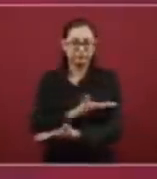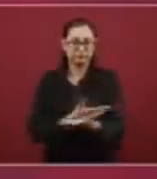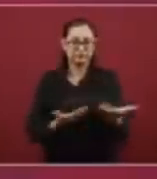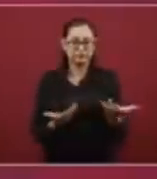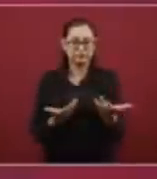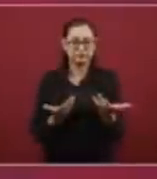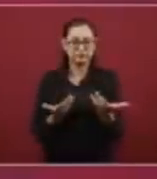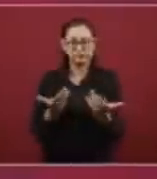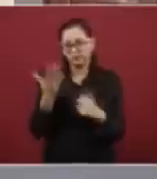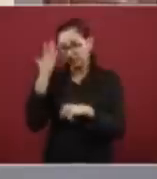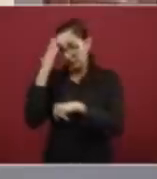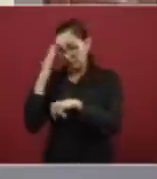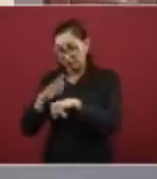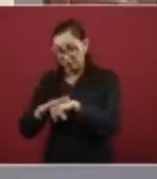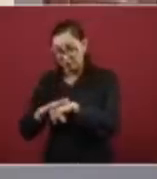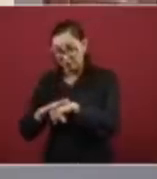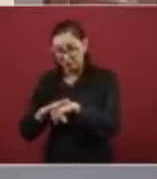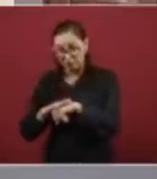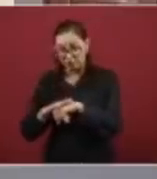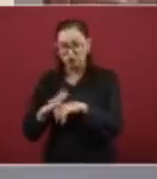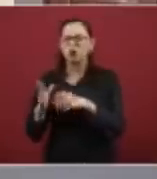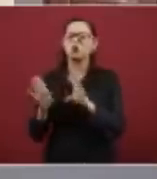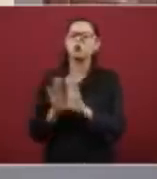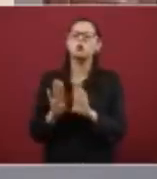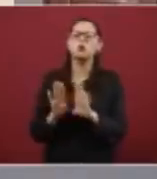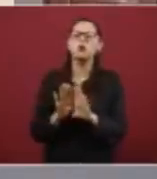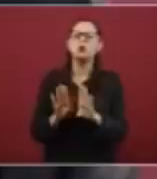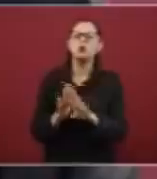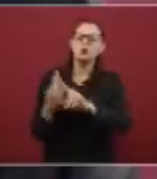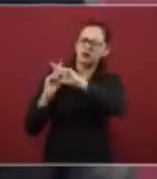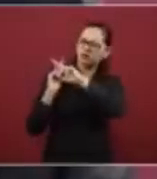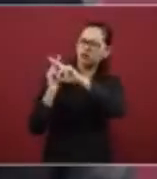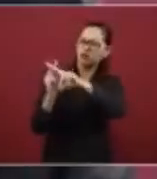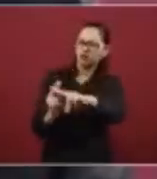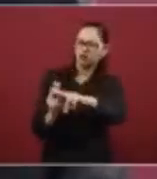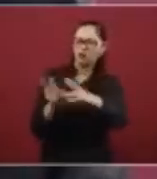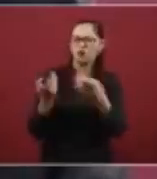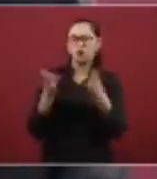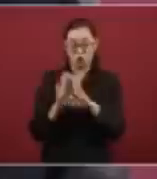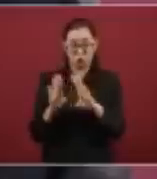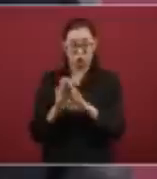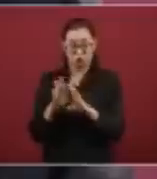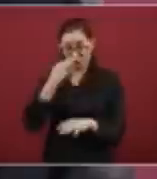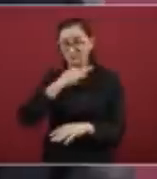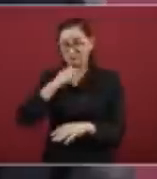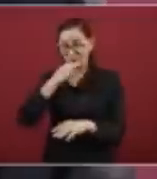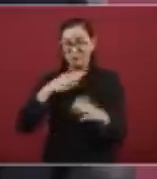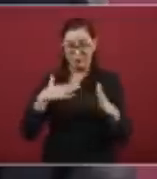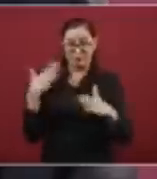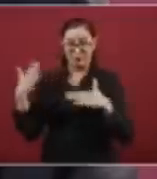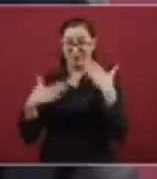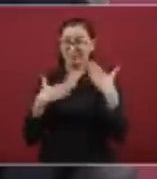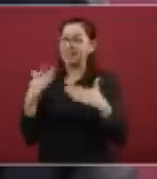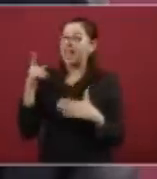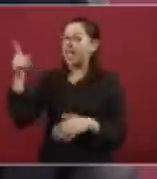conmemorar? ¿Cómo? ¿Vamos a celebrar la